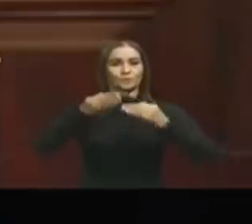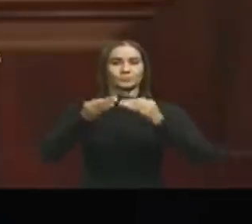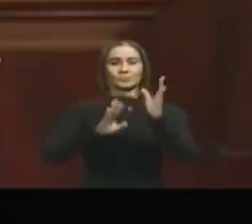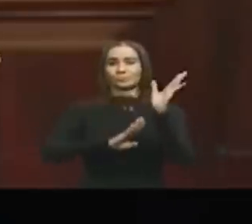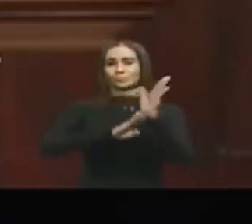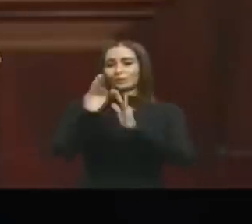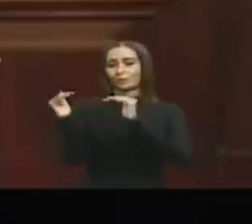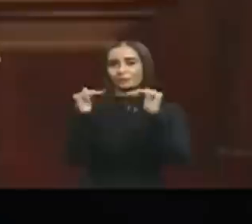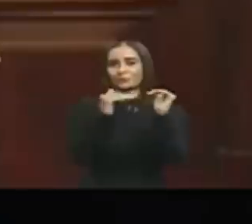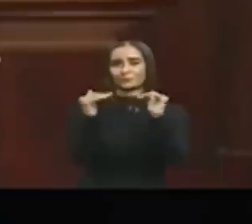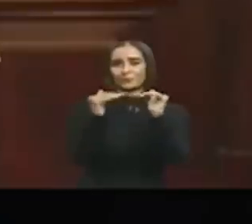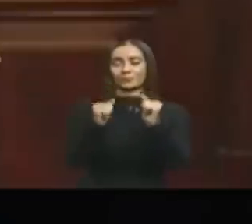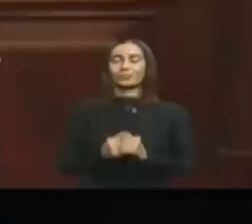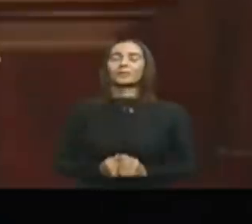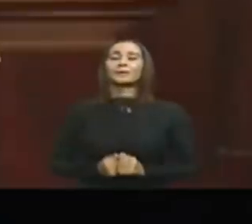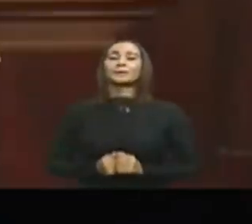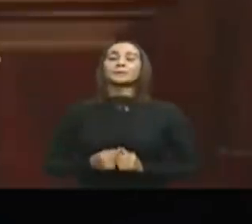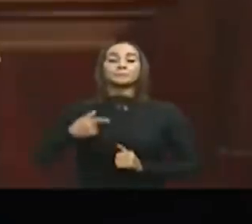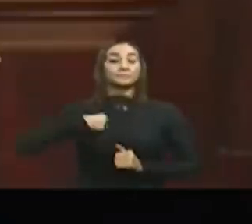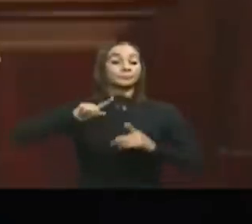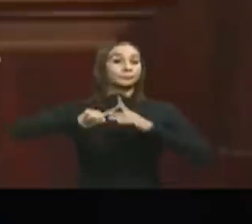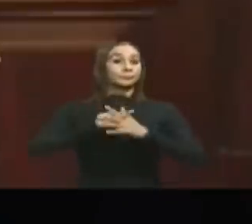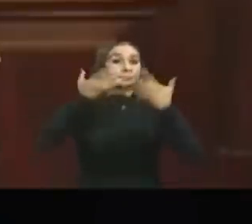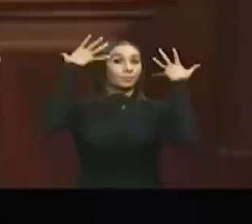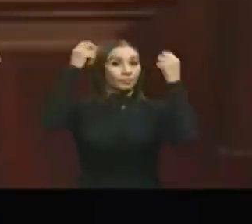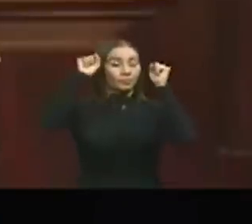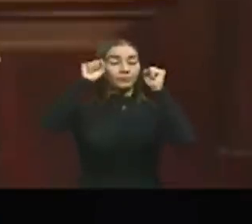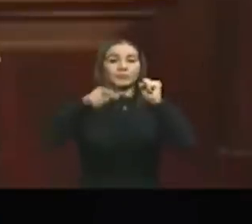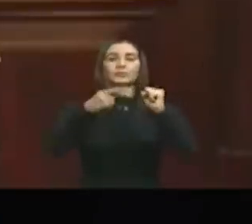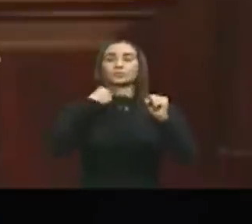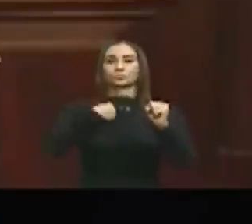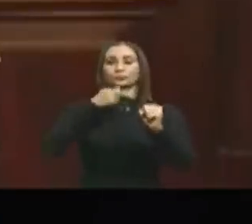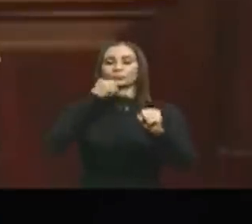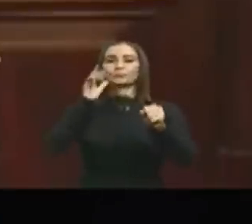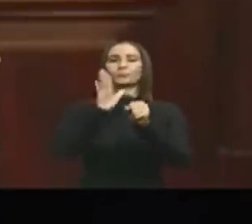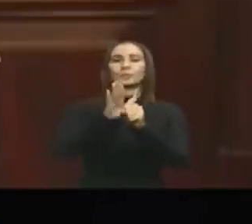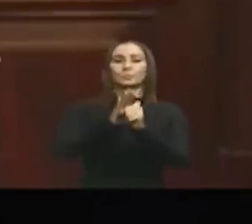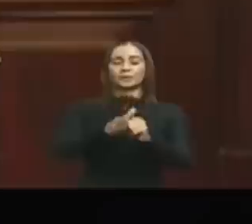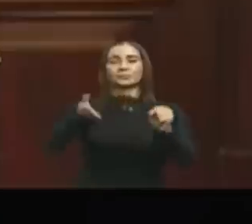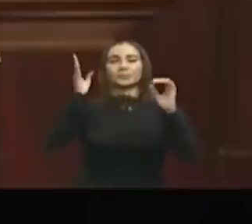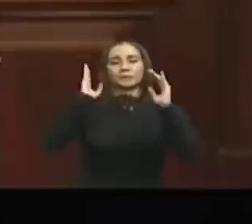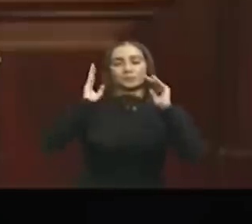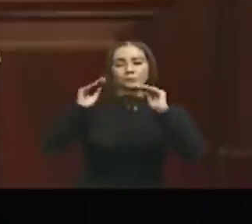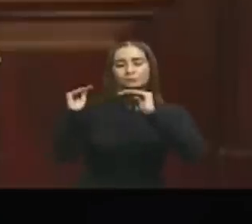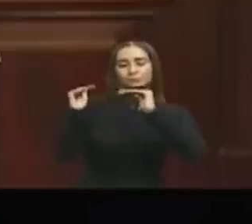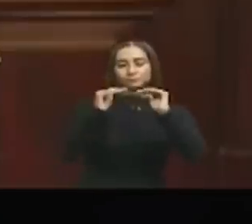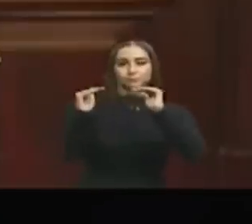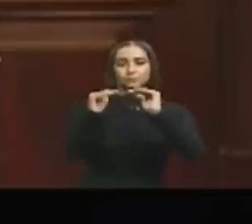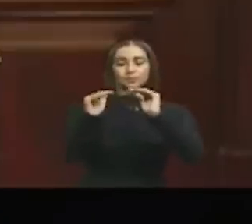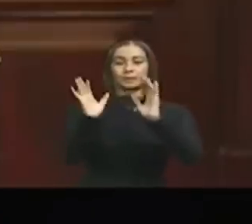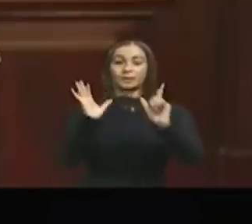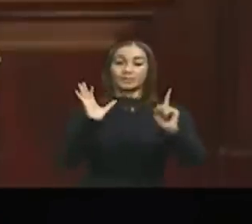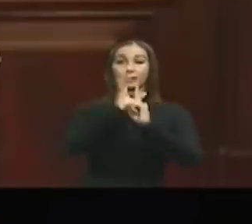Derecho. Desde que tomé juramento como presidente, hice la promesa de luchar contra la impunidad y combatir la